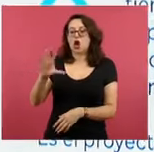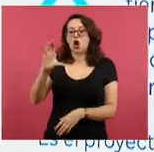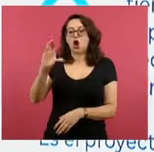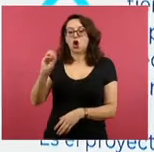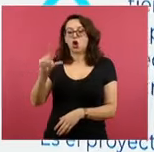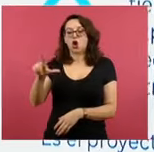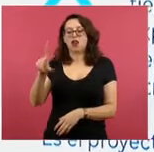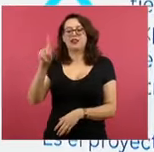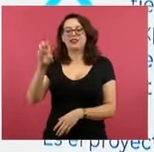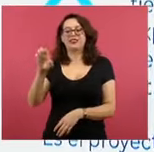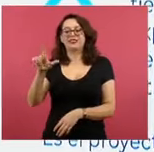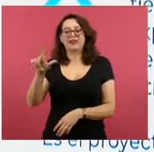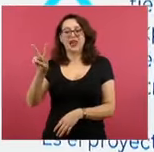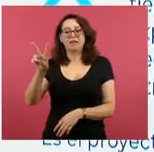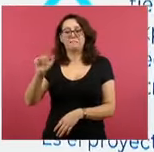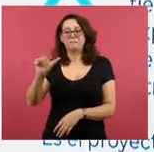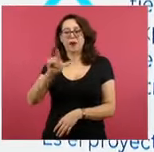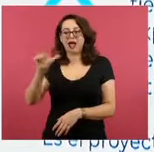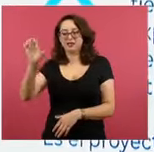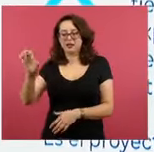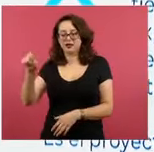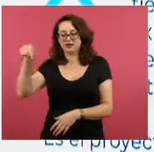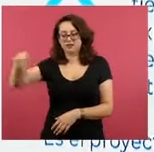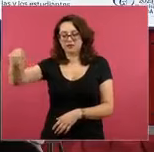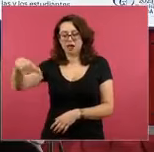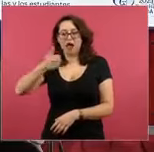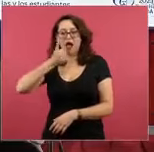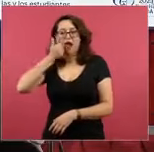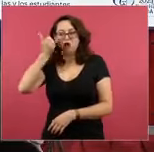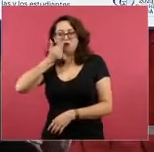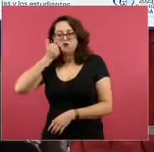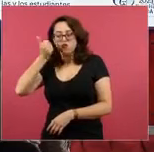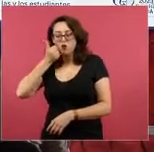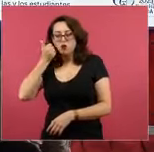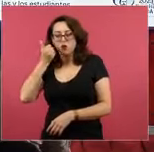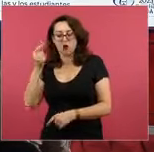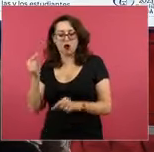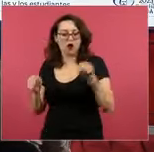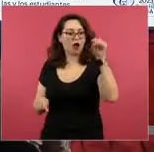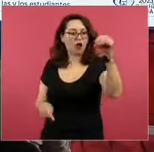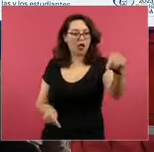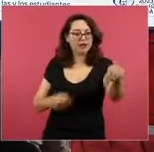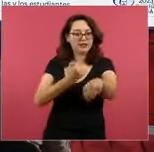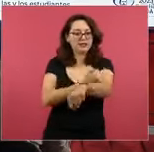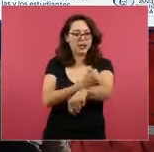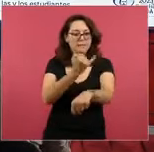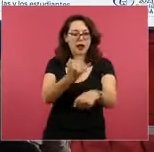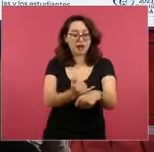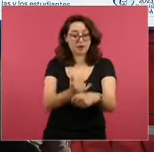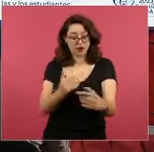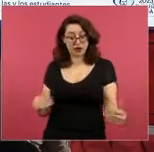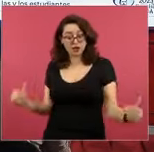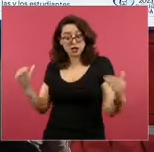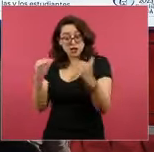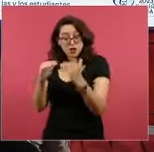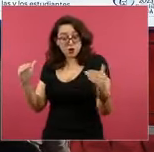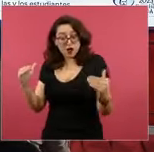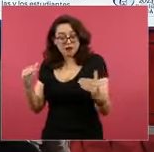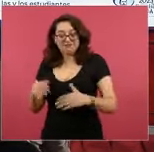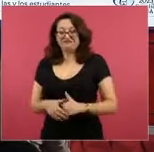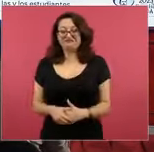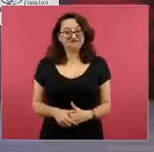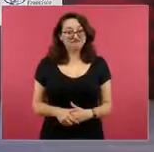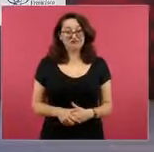la diversidad del territorio nacional. Respeta el derecho de niños, niñas y adolescentes